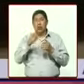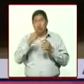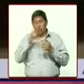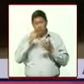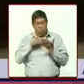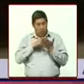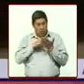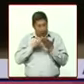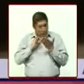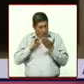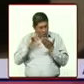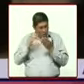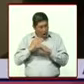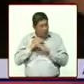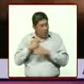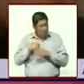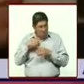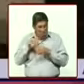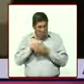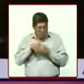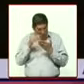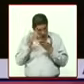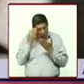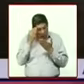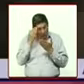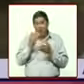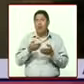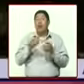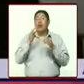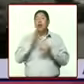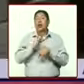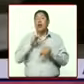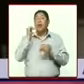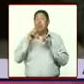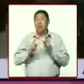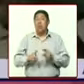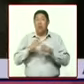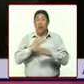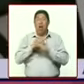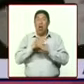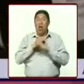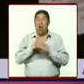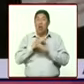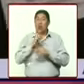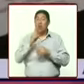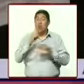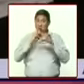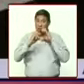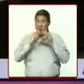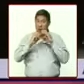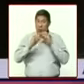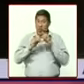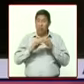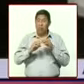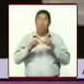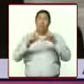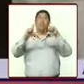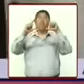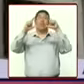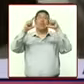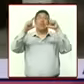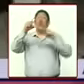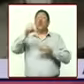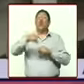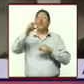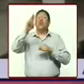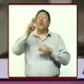su reclamo, ¿no? Muchas gracias, muy buenas noches. Hacemos el llamado a las personas que quedaron inhabilitadas. Aquí hay un comunicado y un código QR habilitado